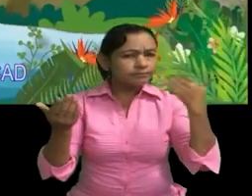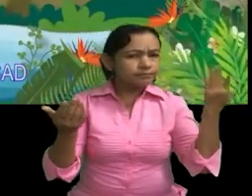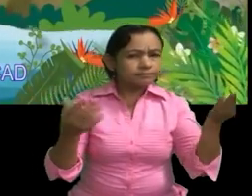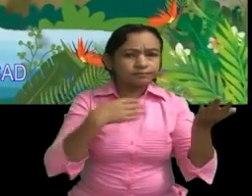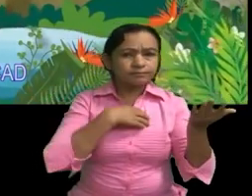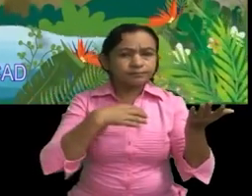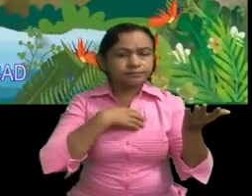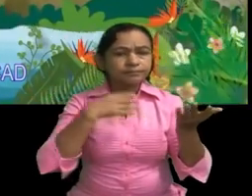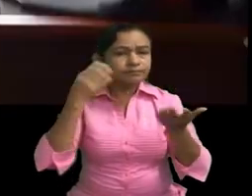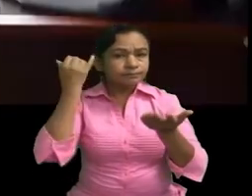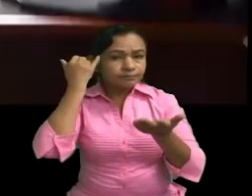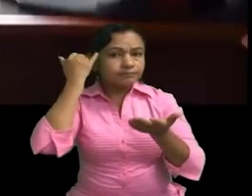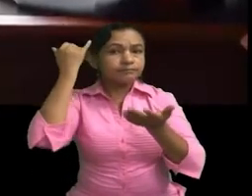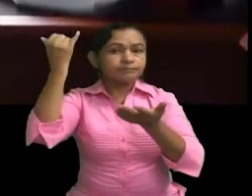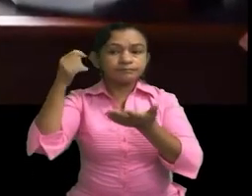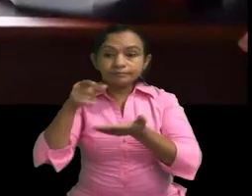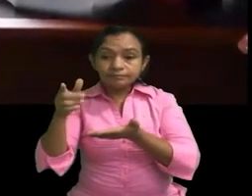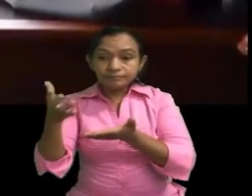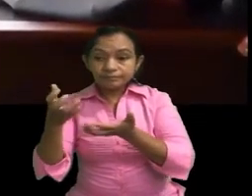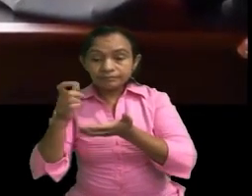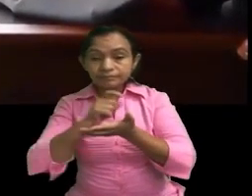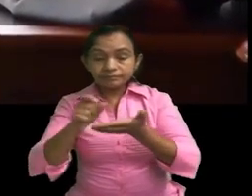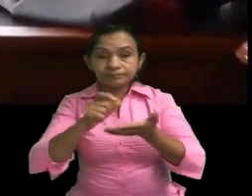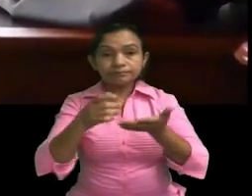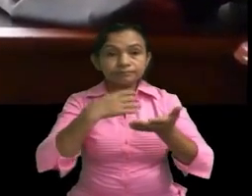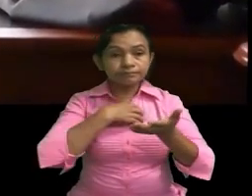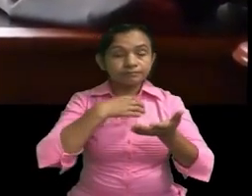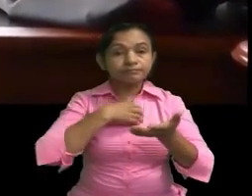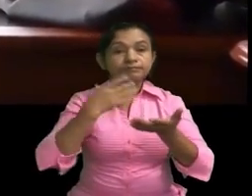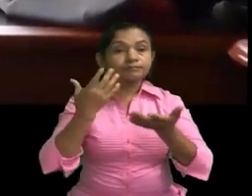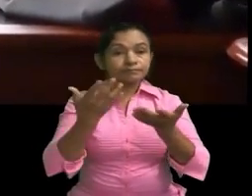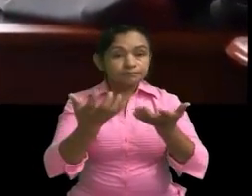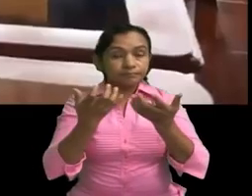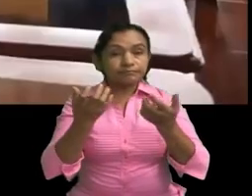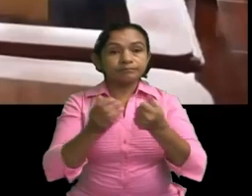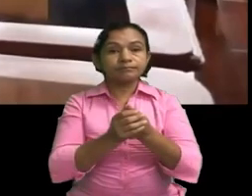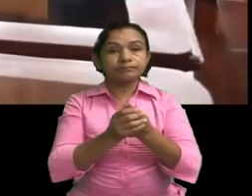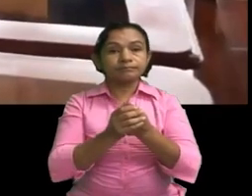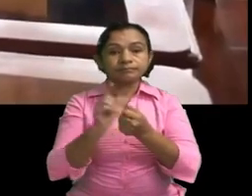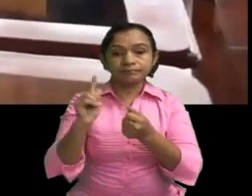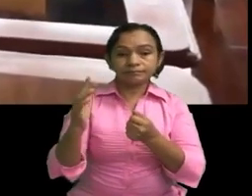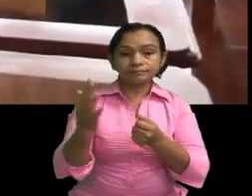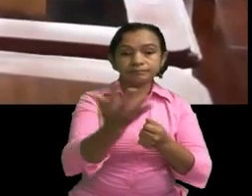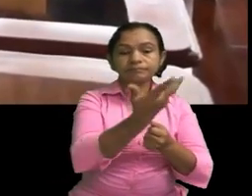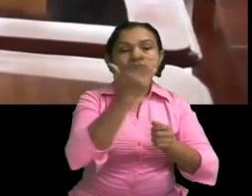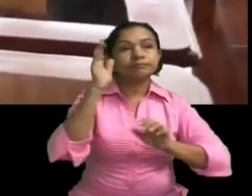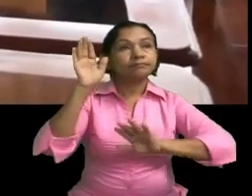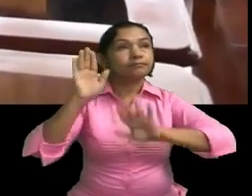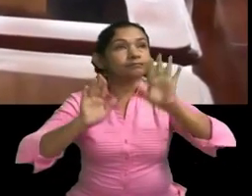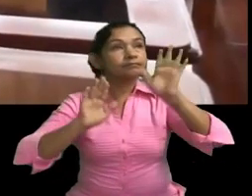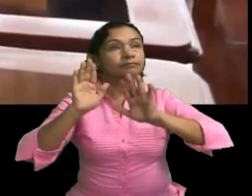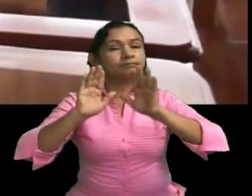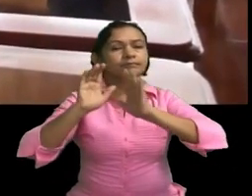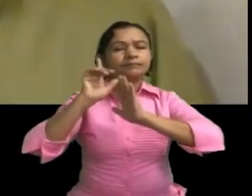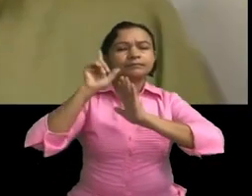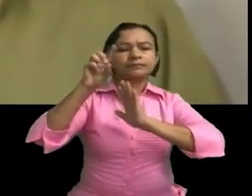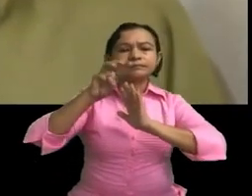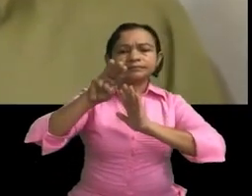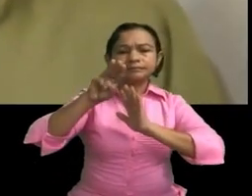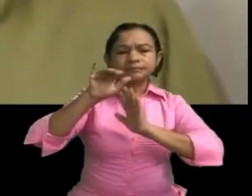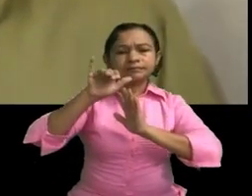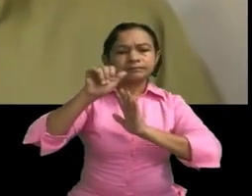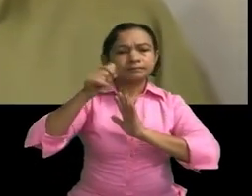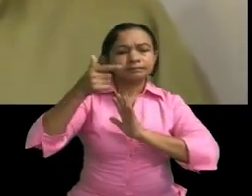sus propuestas y cuáles son, digamos, las prioridades que tienen. La gran mayoría de los participantes vienen de las comunidades mayangnas,